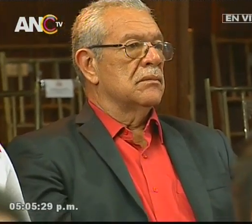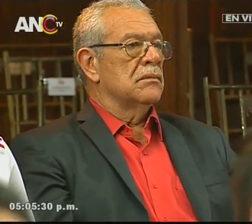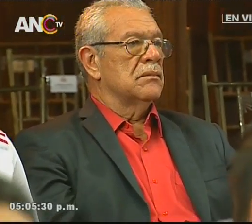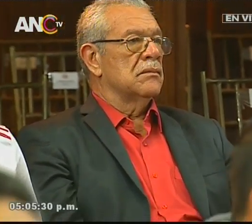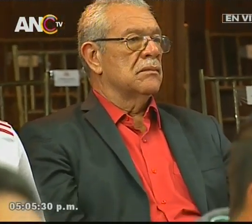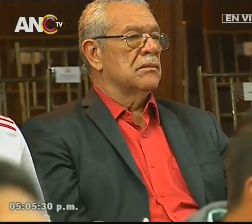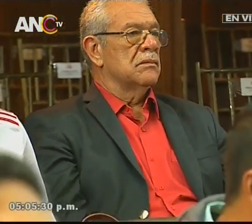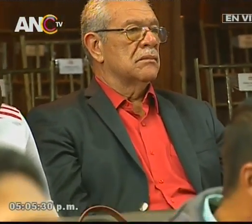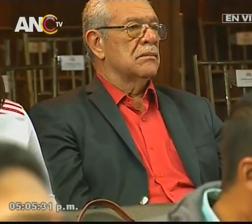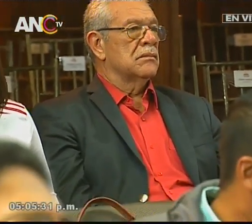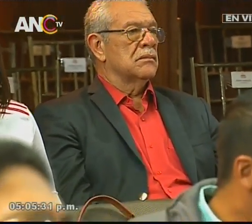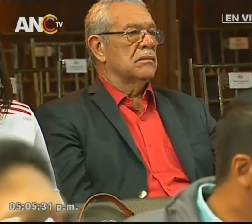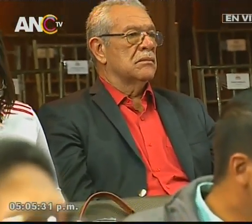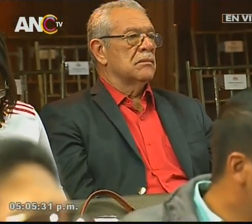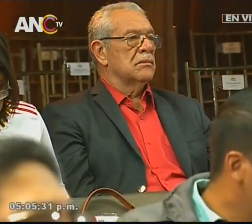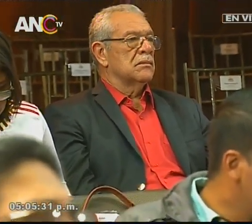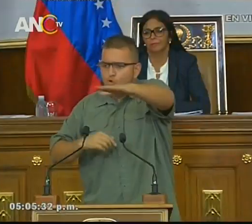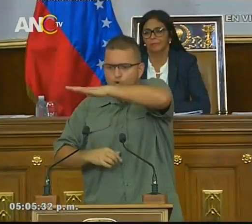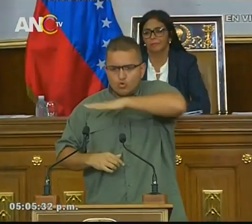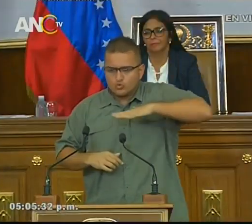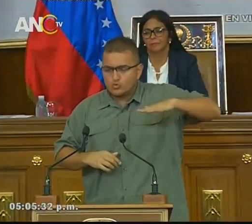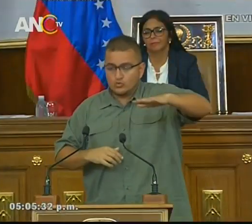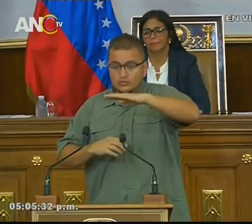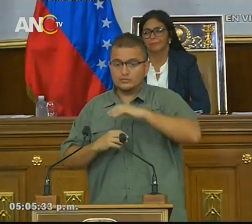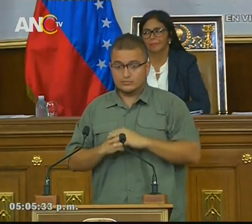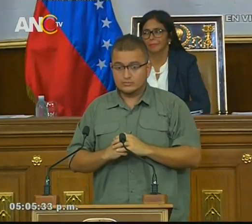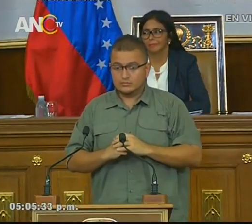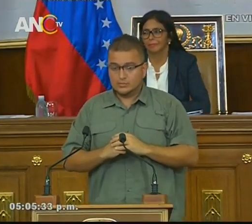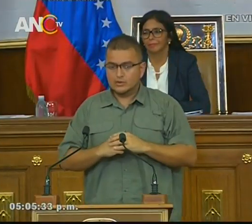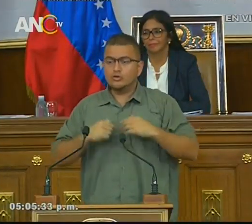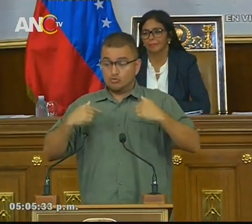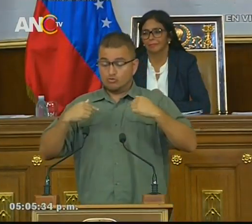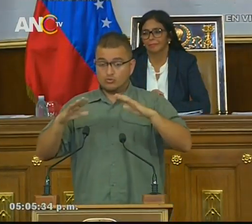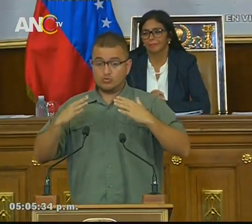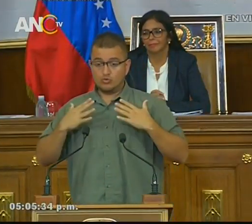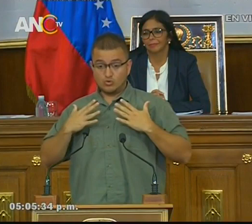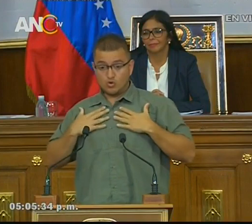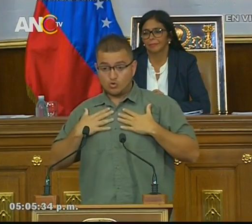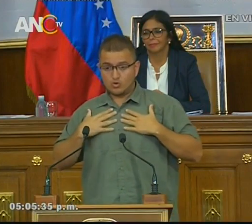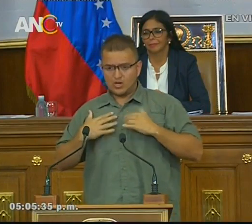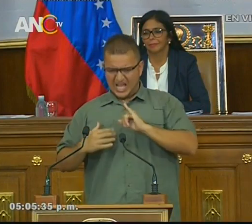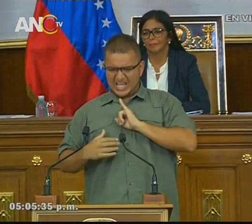lograr la igualdad en todos los sectores, a nivel educativo, laboral,